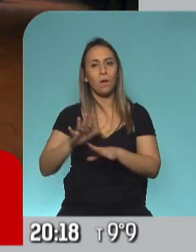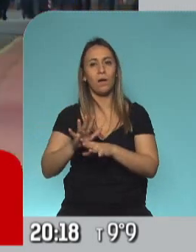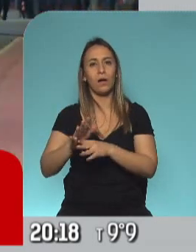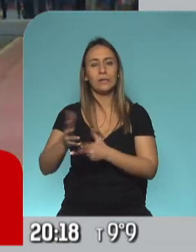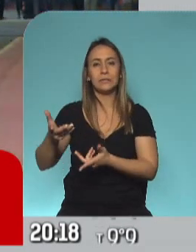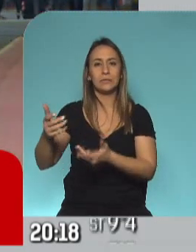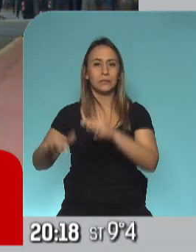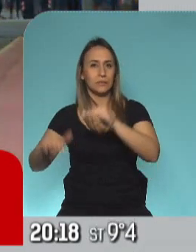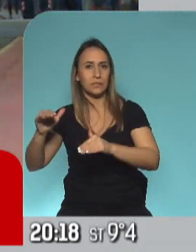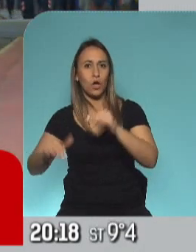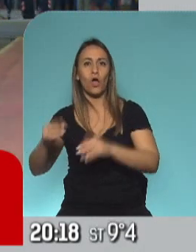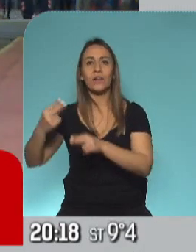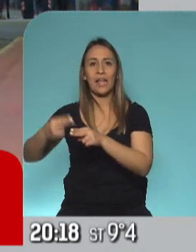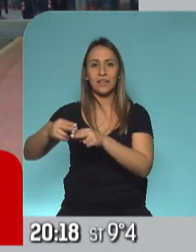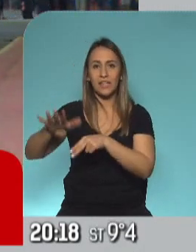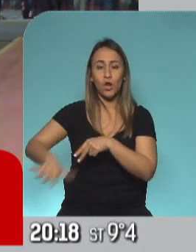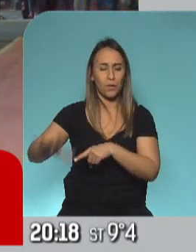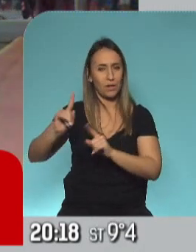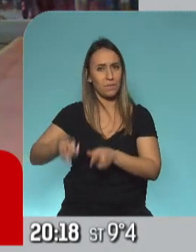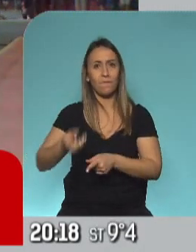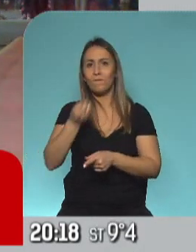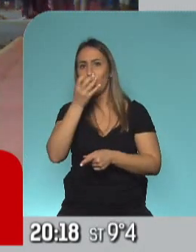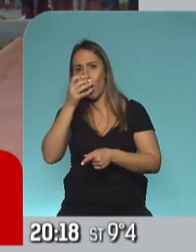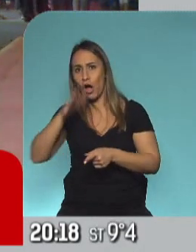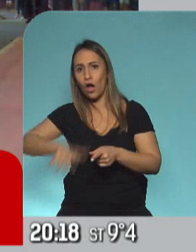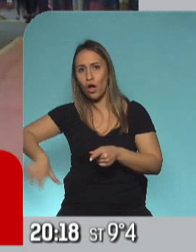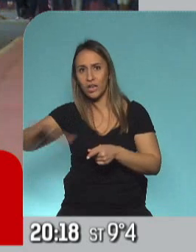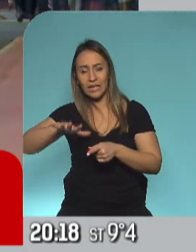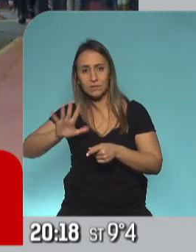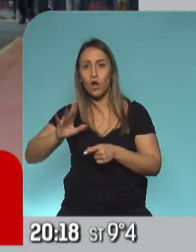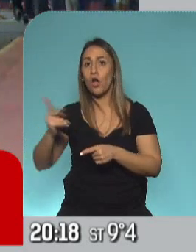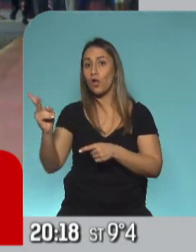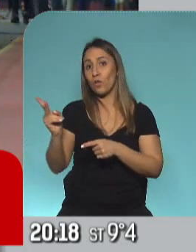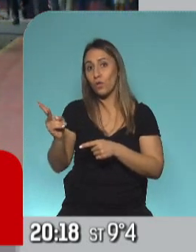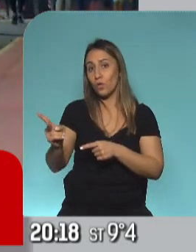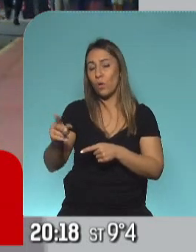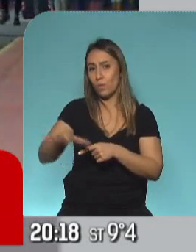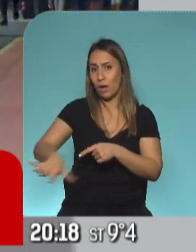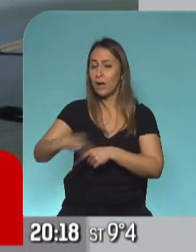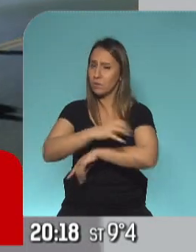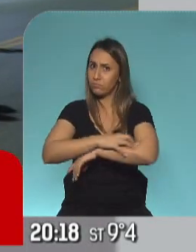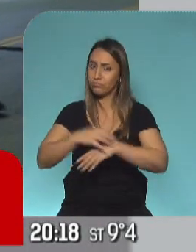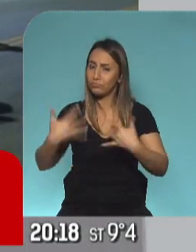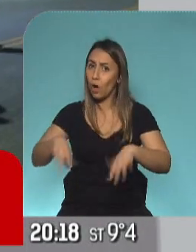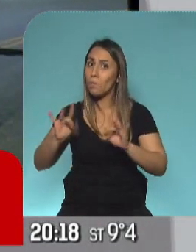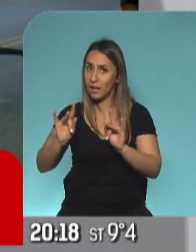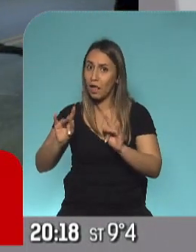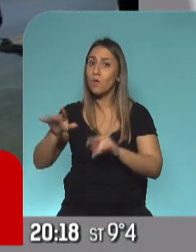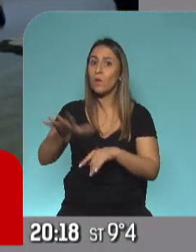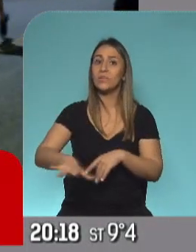pero era Flores y Retiro, que fundamentalmente por dos barrios vulnerables conocidos, que es la 31 y